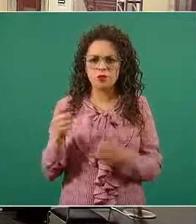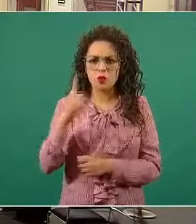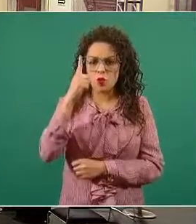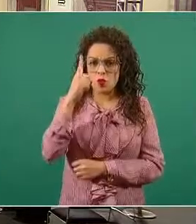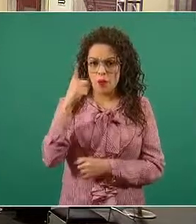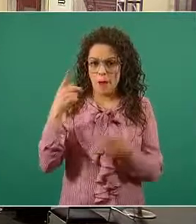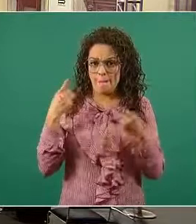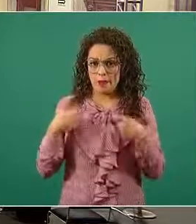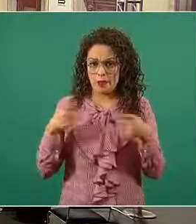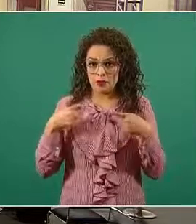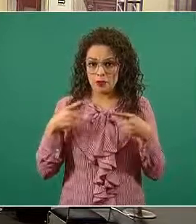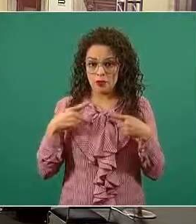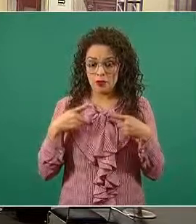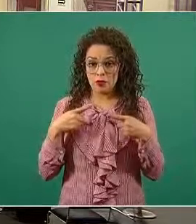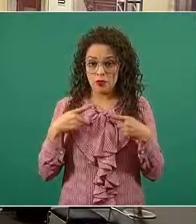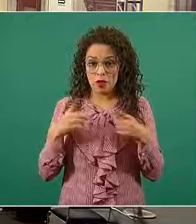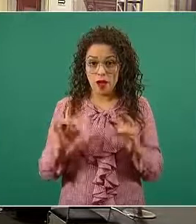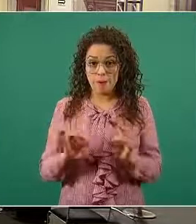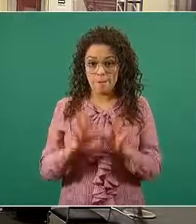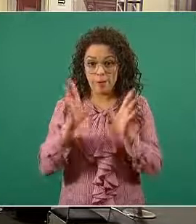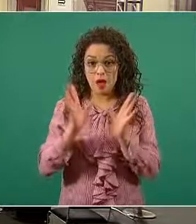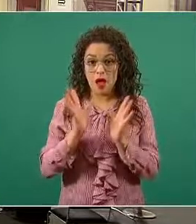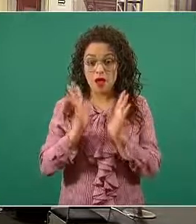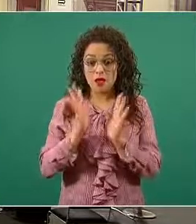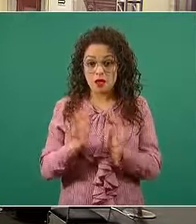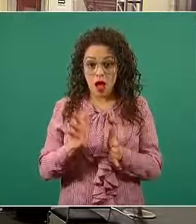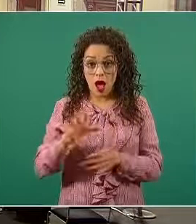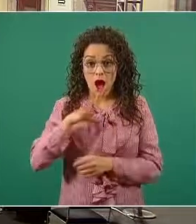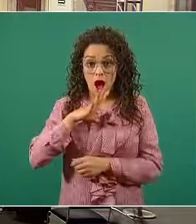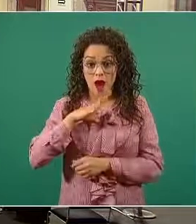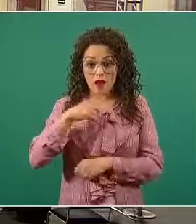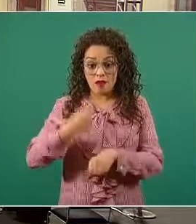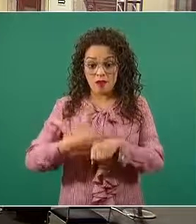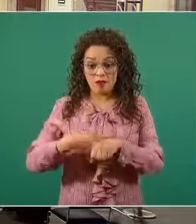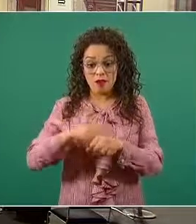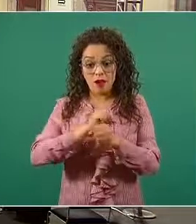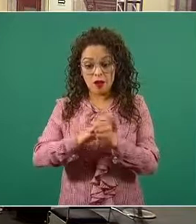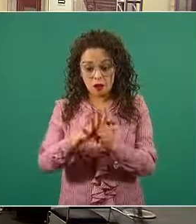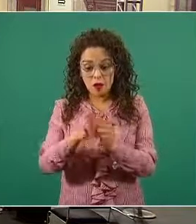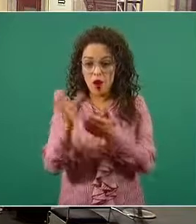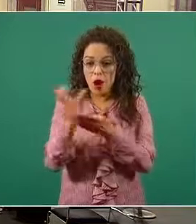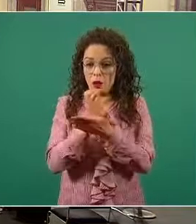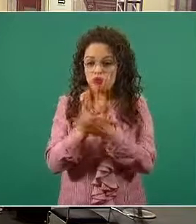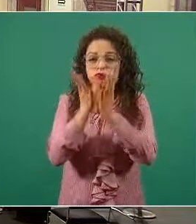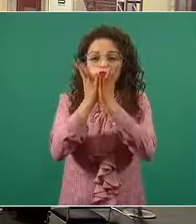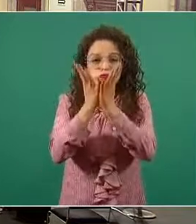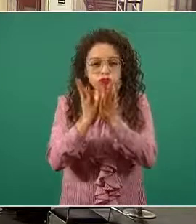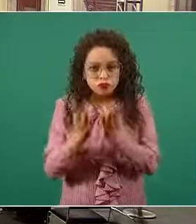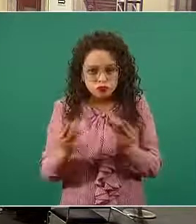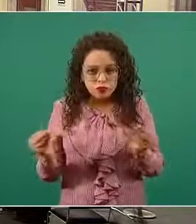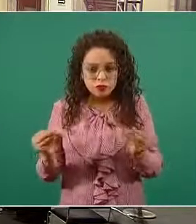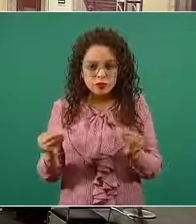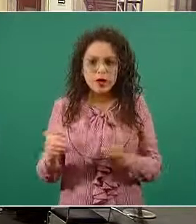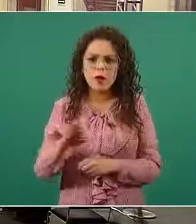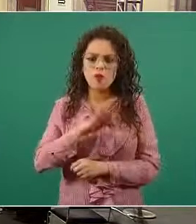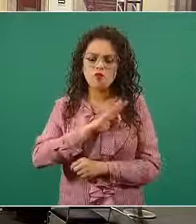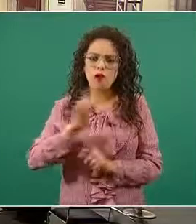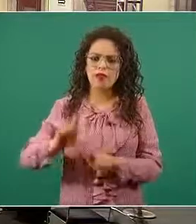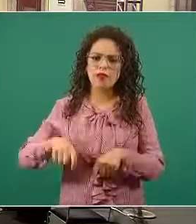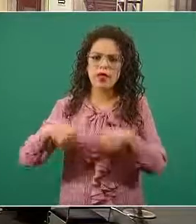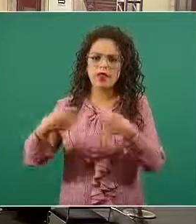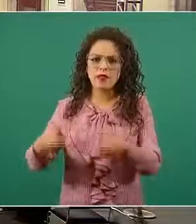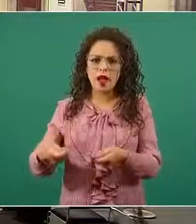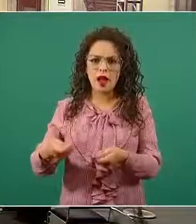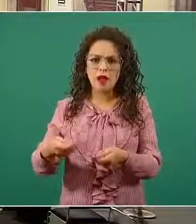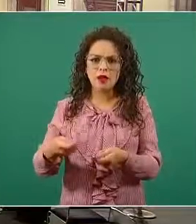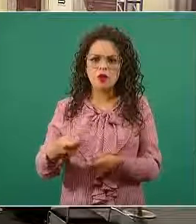ya infectada con el virus y se había recuperado, podían llegarle a aplicar quizá nada más una parte